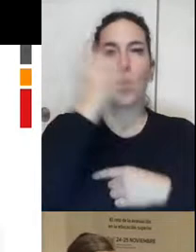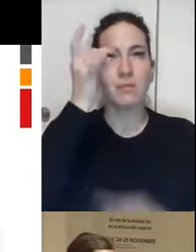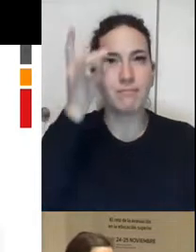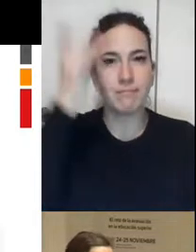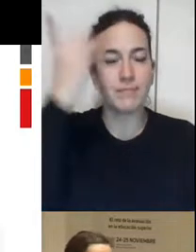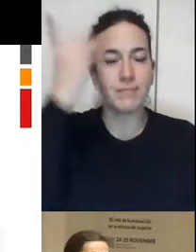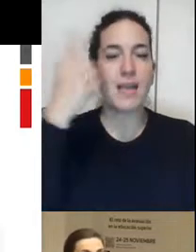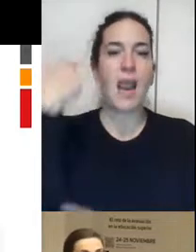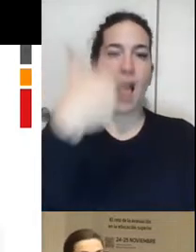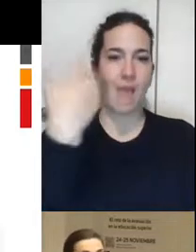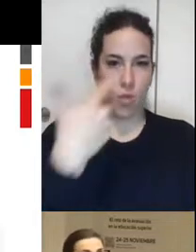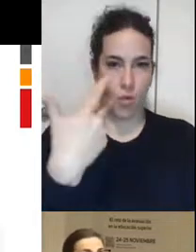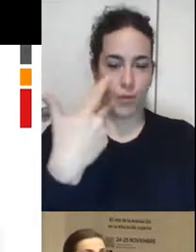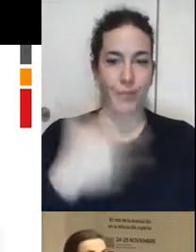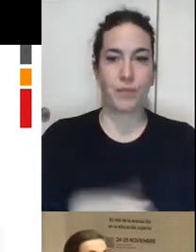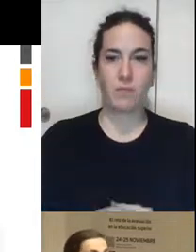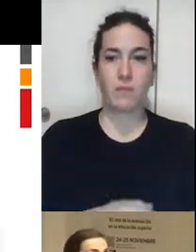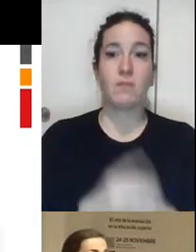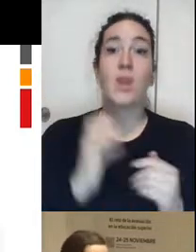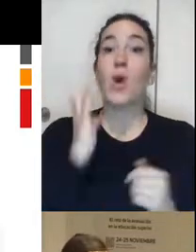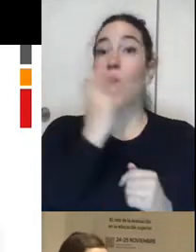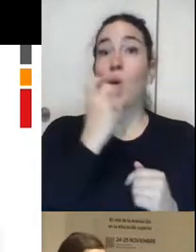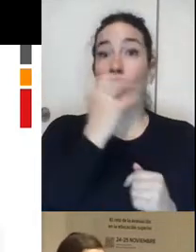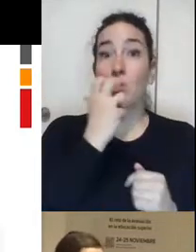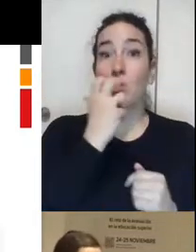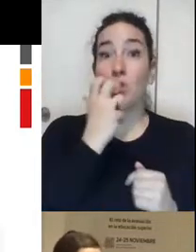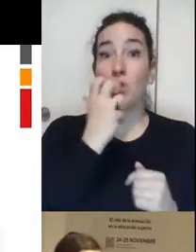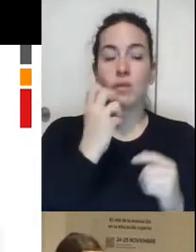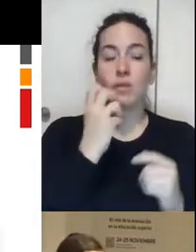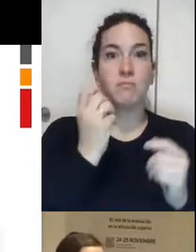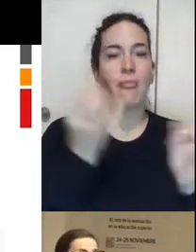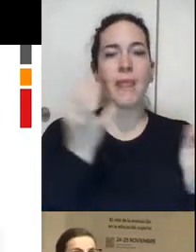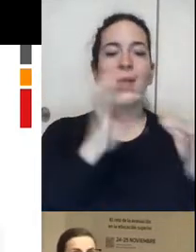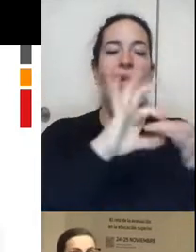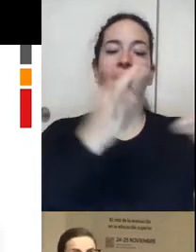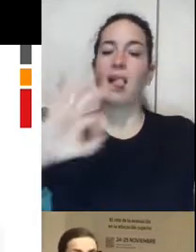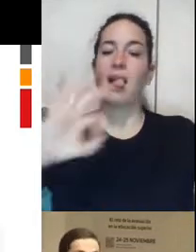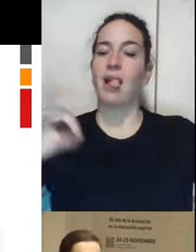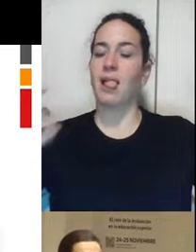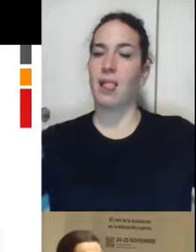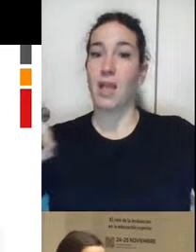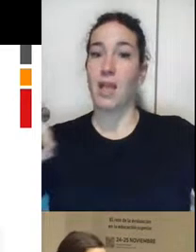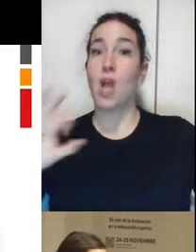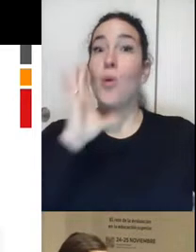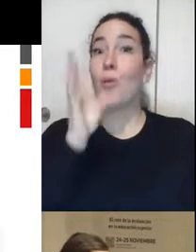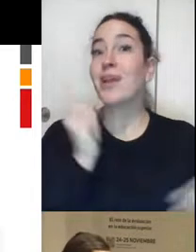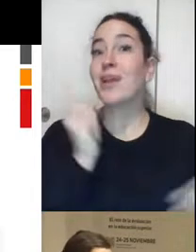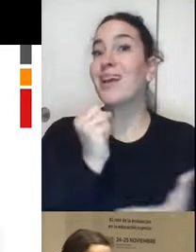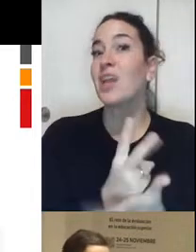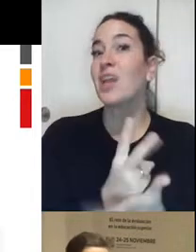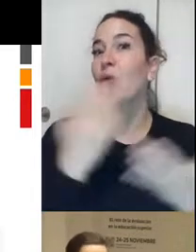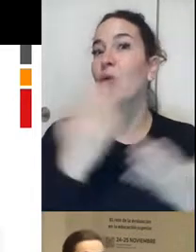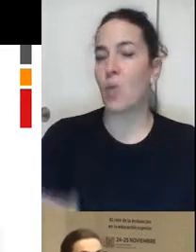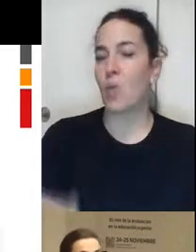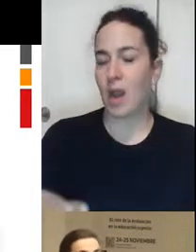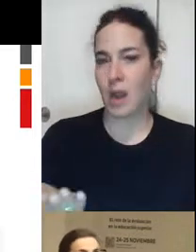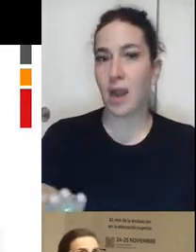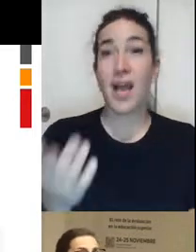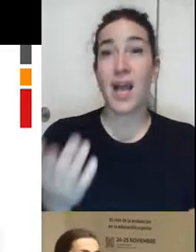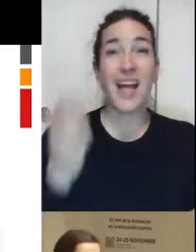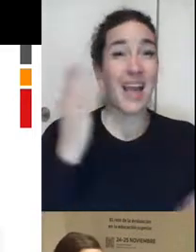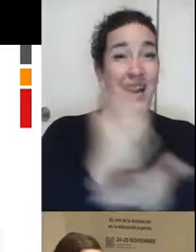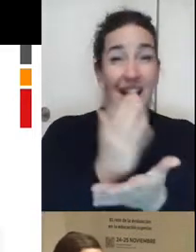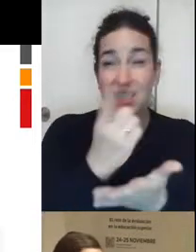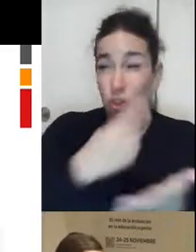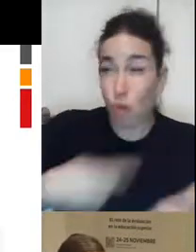grabarlo. Ahora bien, los cuentos construidos debían seguir un hilo conductor porque el desafío era que entre toda la clase